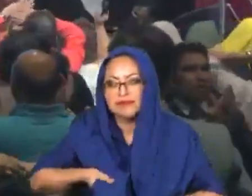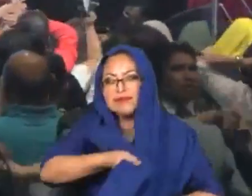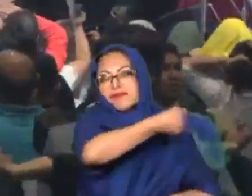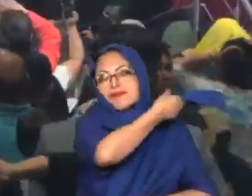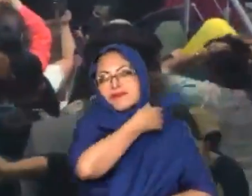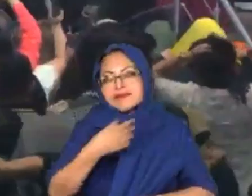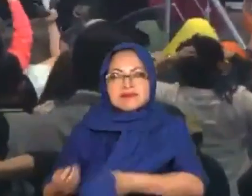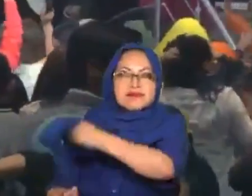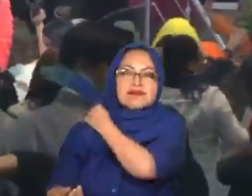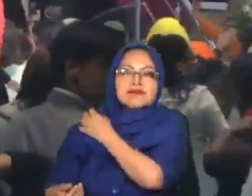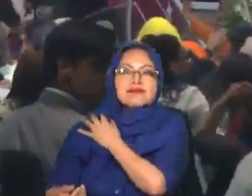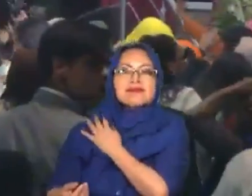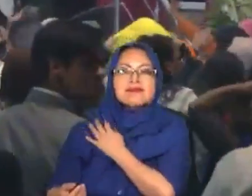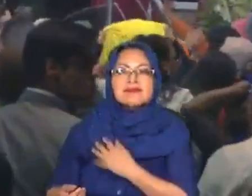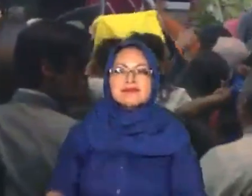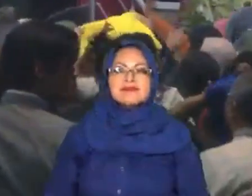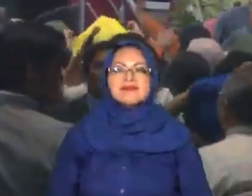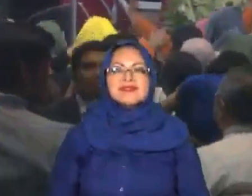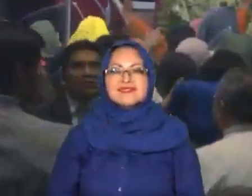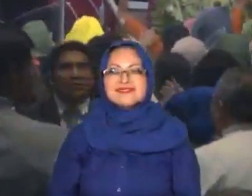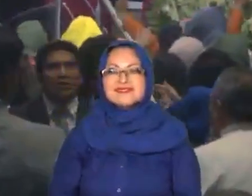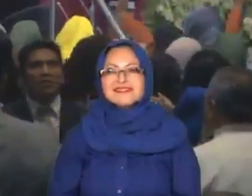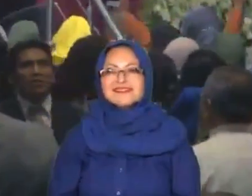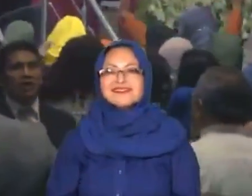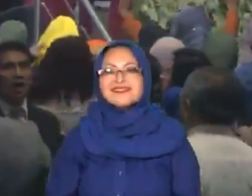bendito Dios,